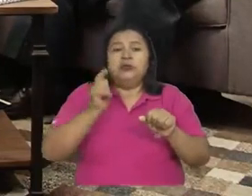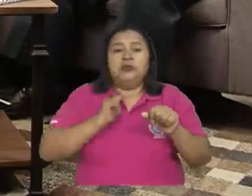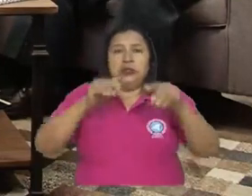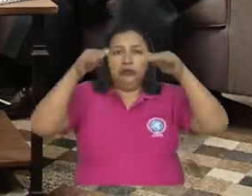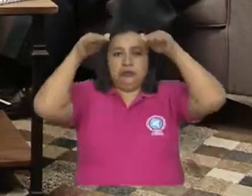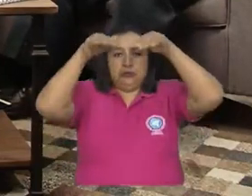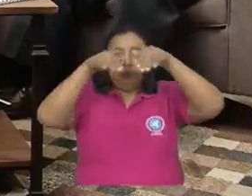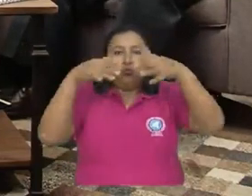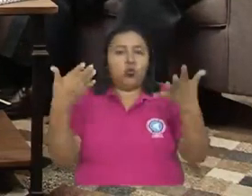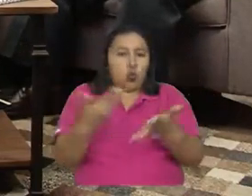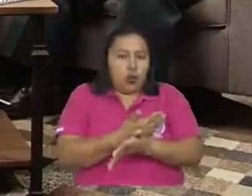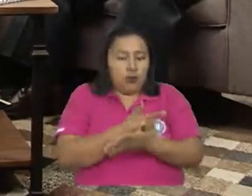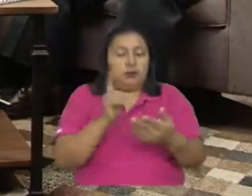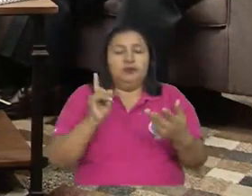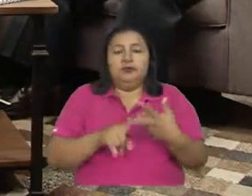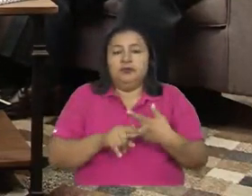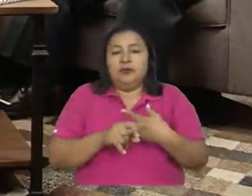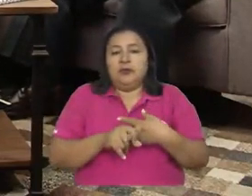nuevo.